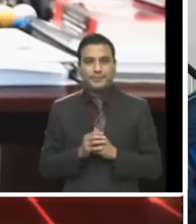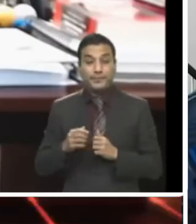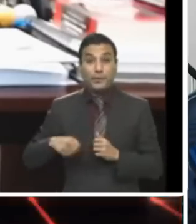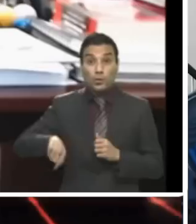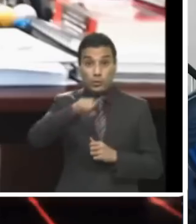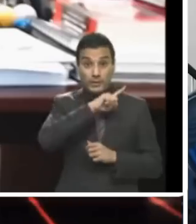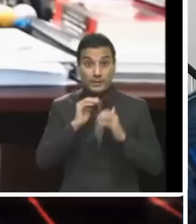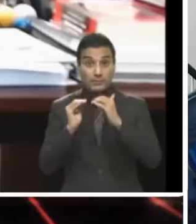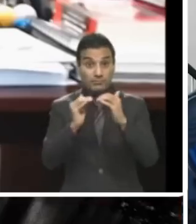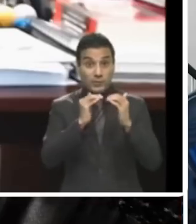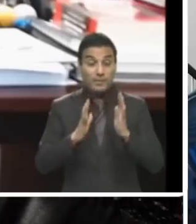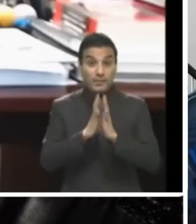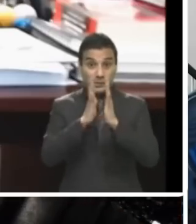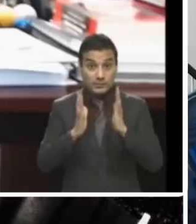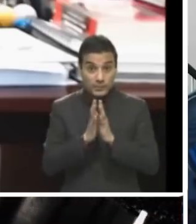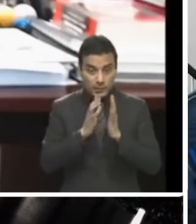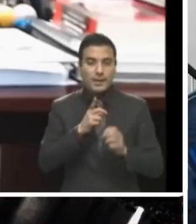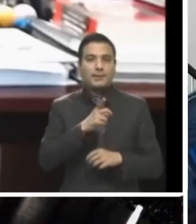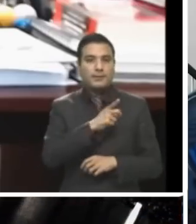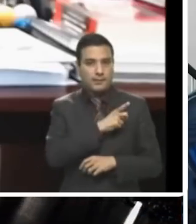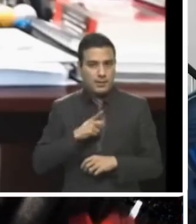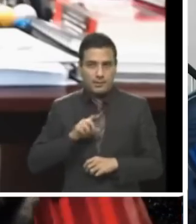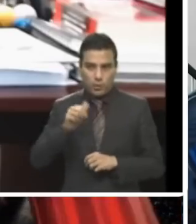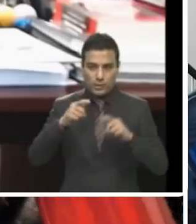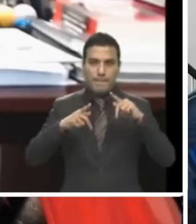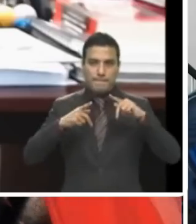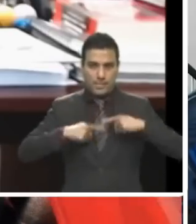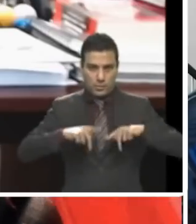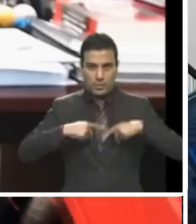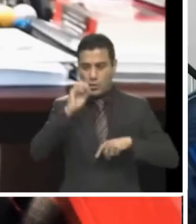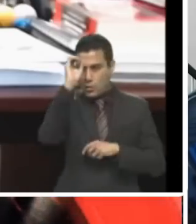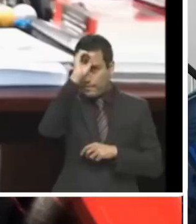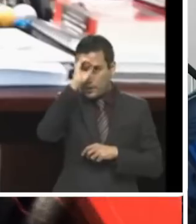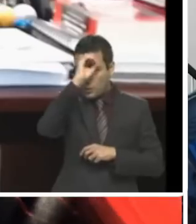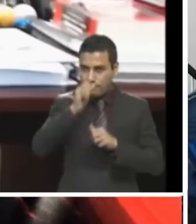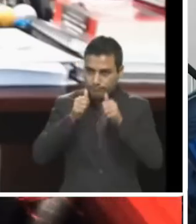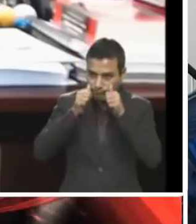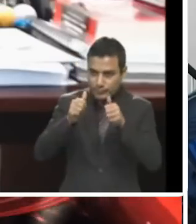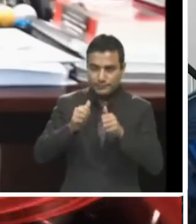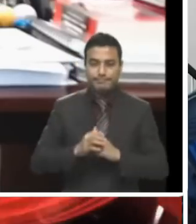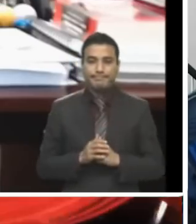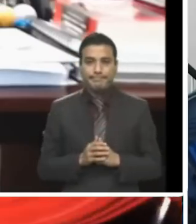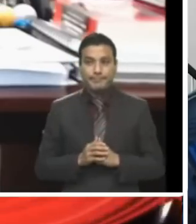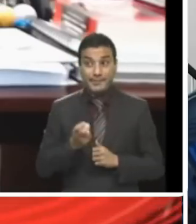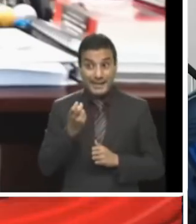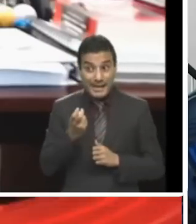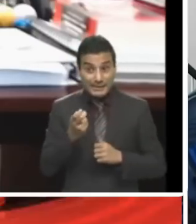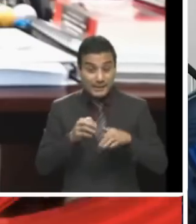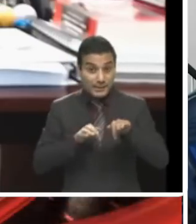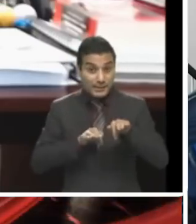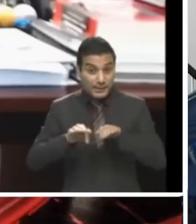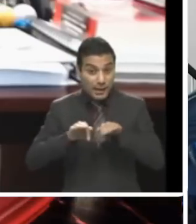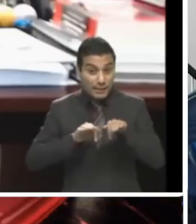escuchemos lo que otras voces han dicho es reconocido este trabajo